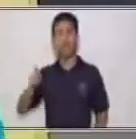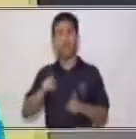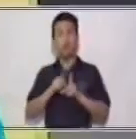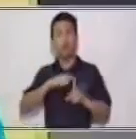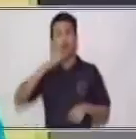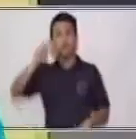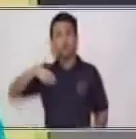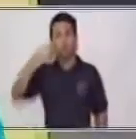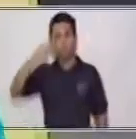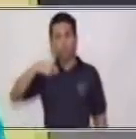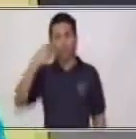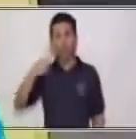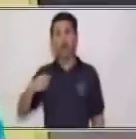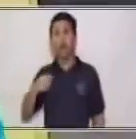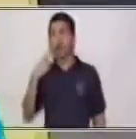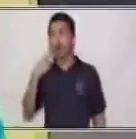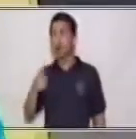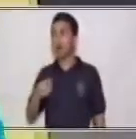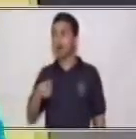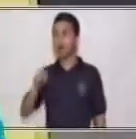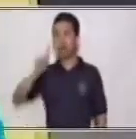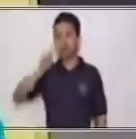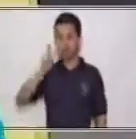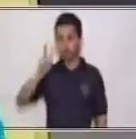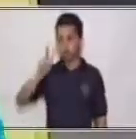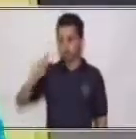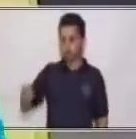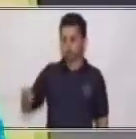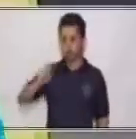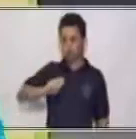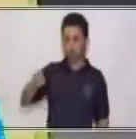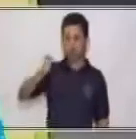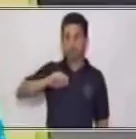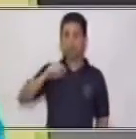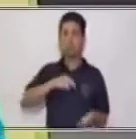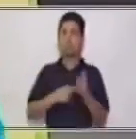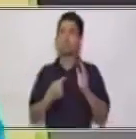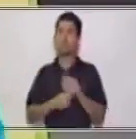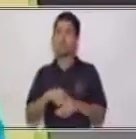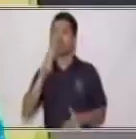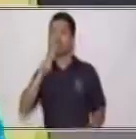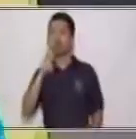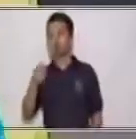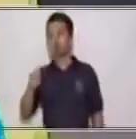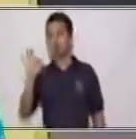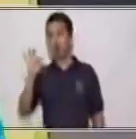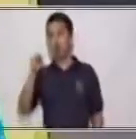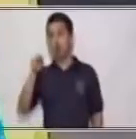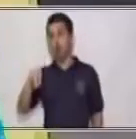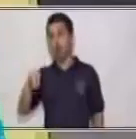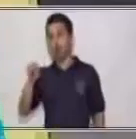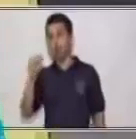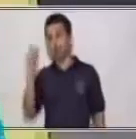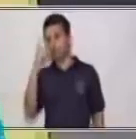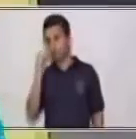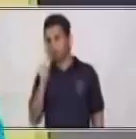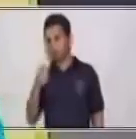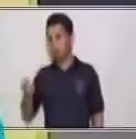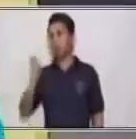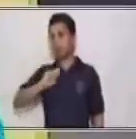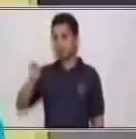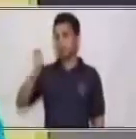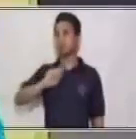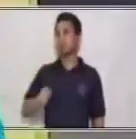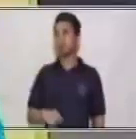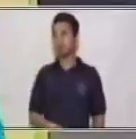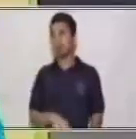la sopa para medir 2 cucharadas equivalen a onza. ¿Han visto, por ejemplo, ustedes cuando las